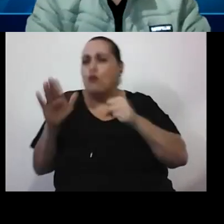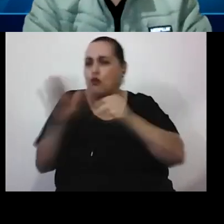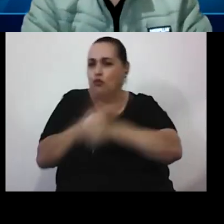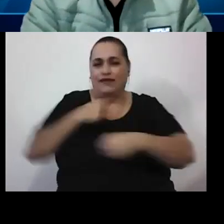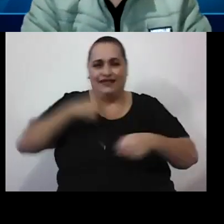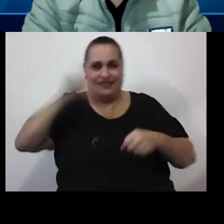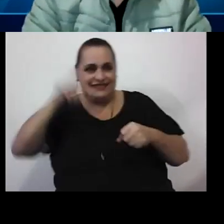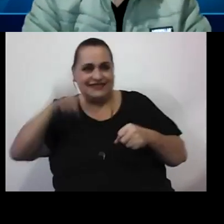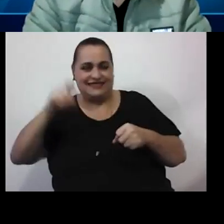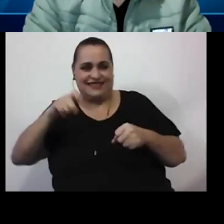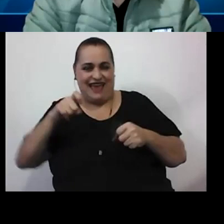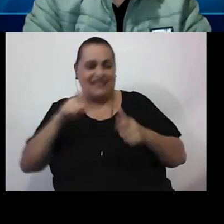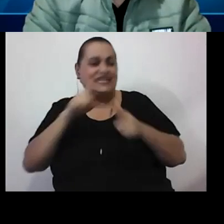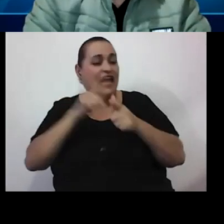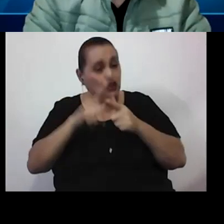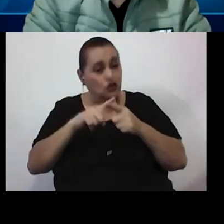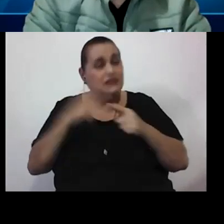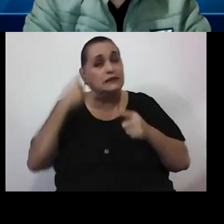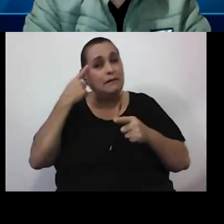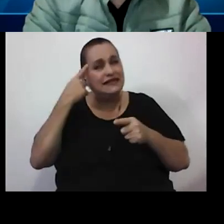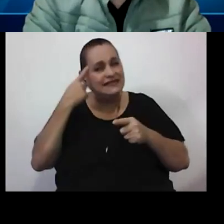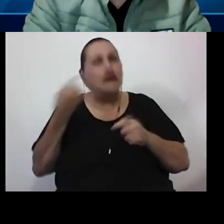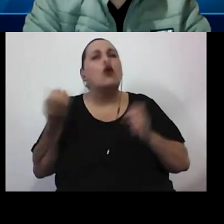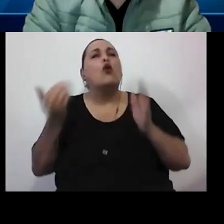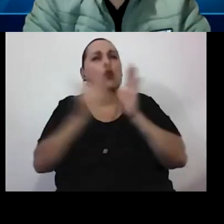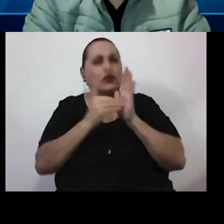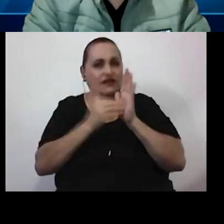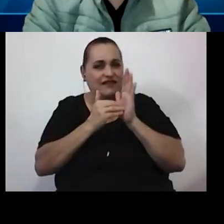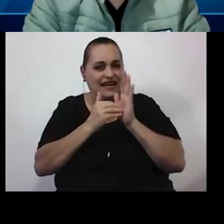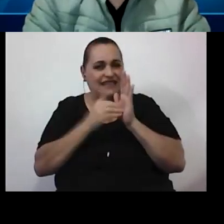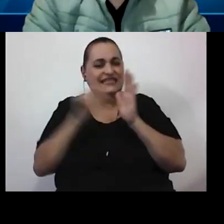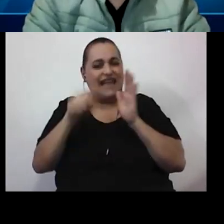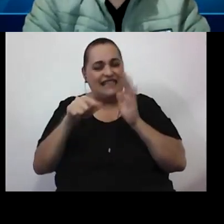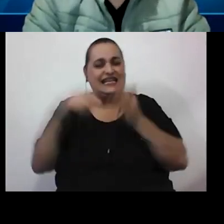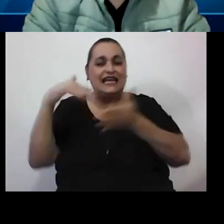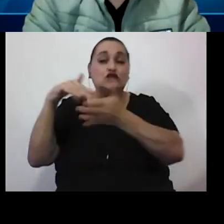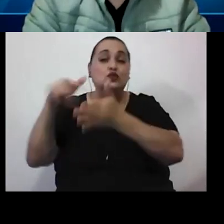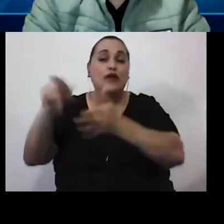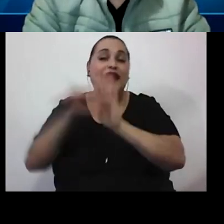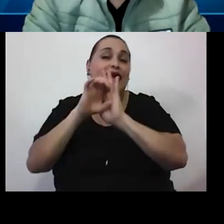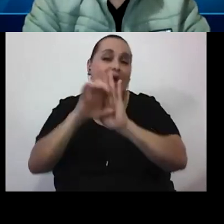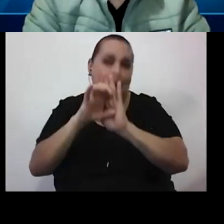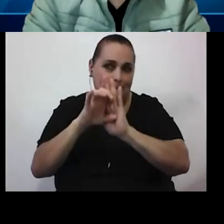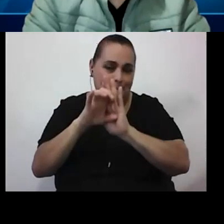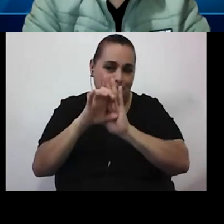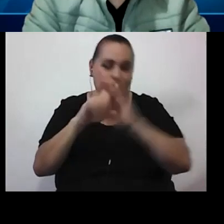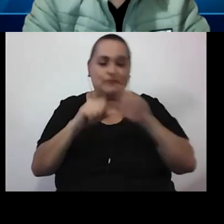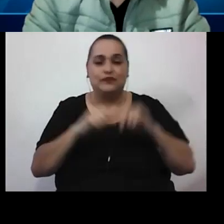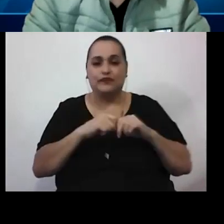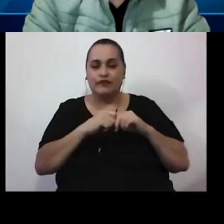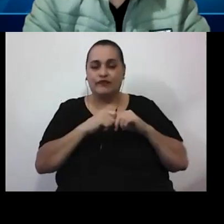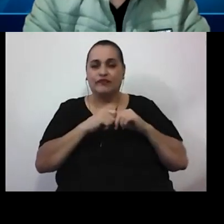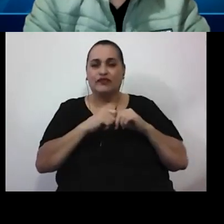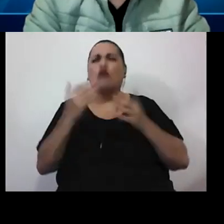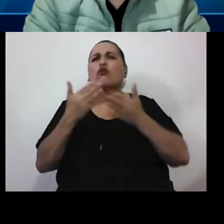Entonces, pensemos una vez más en esa alumna, en ese alumno del principio que mencionamos.